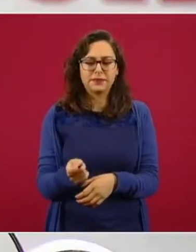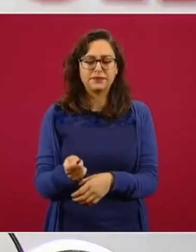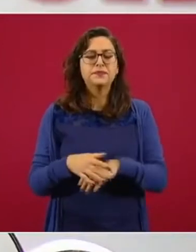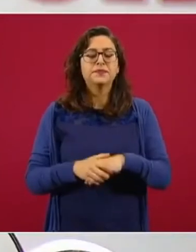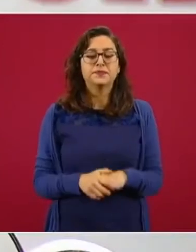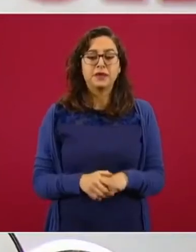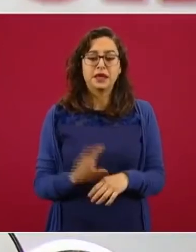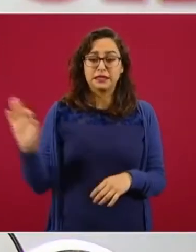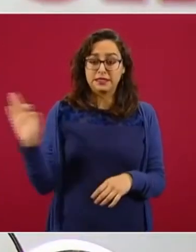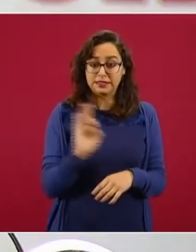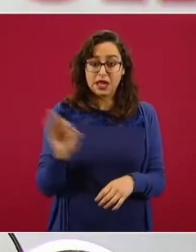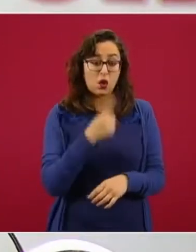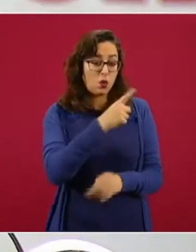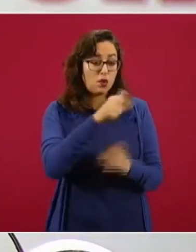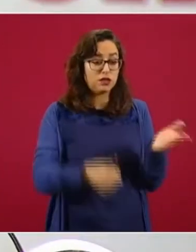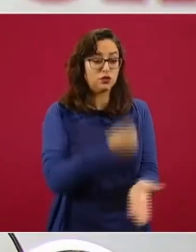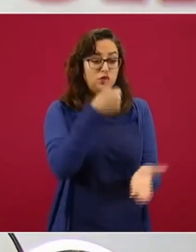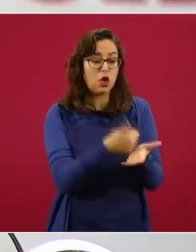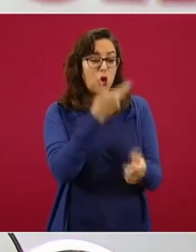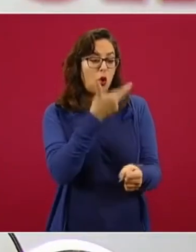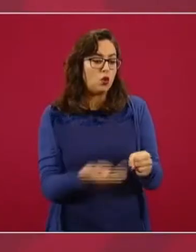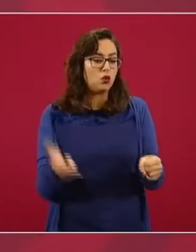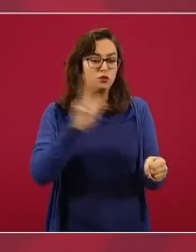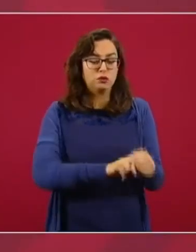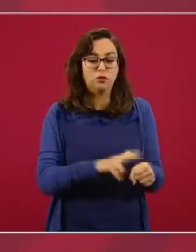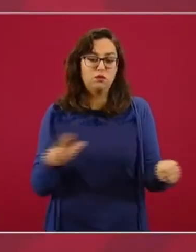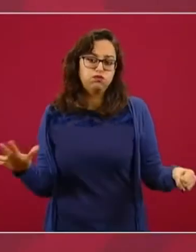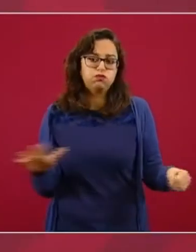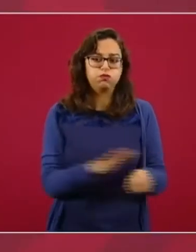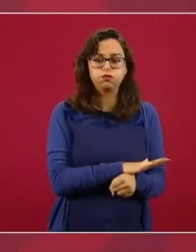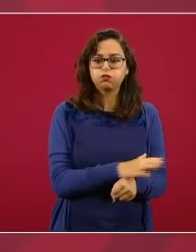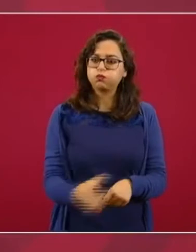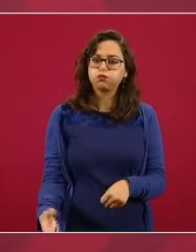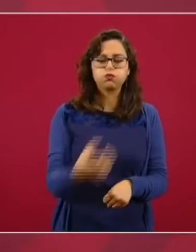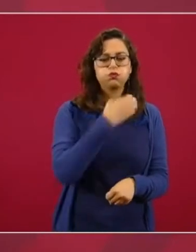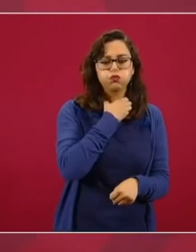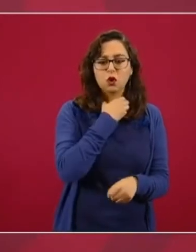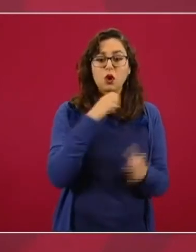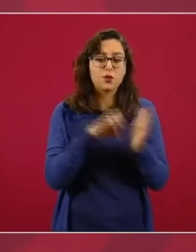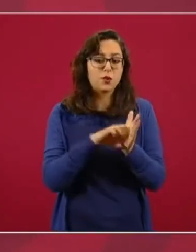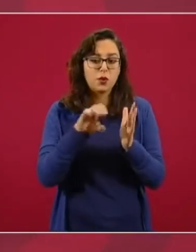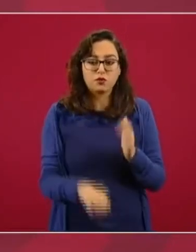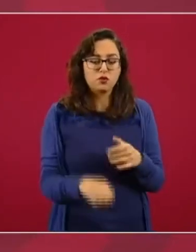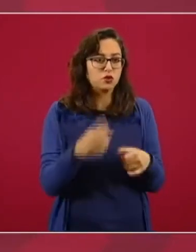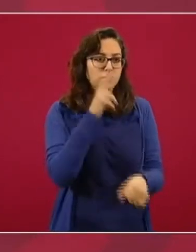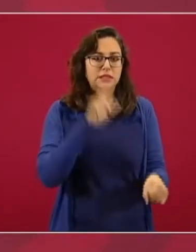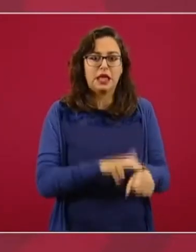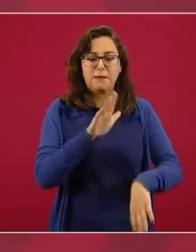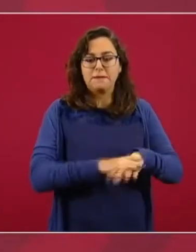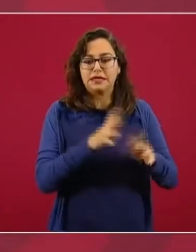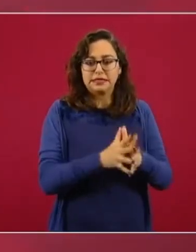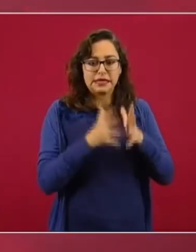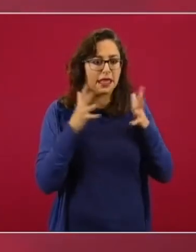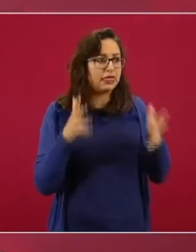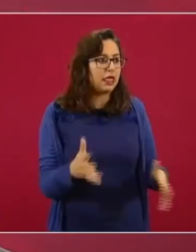llega a saturar un hospital, por ejemplo, el hospital civil, el hospital general de la localidad, y ya no tiene